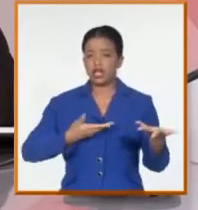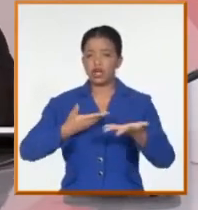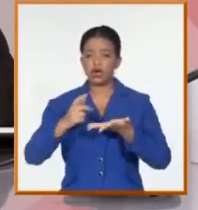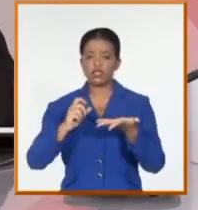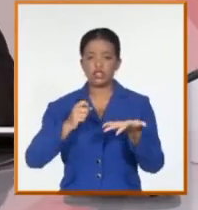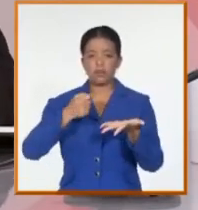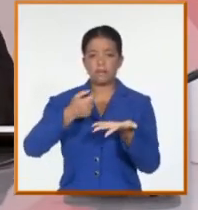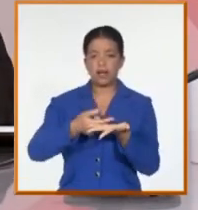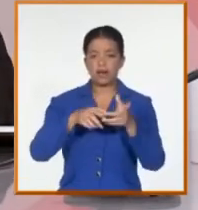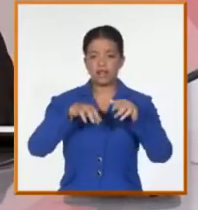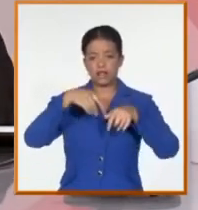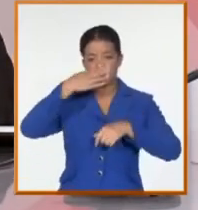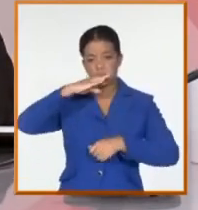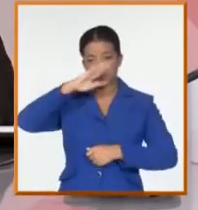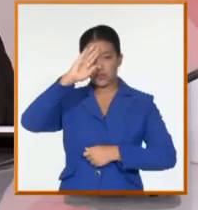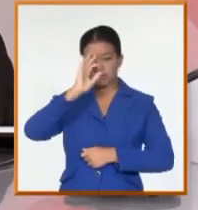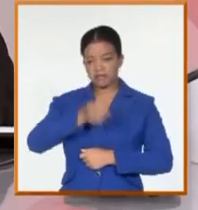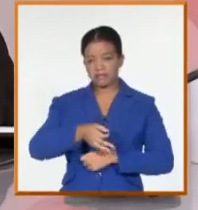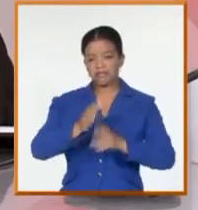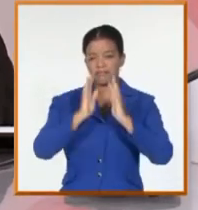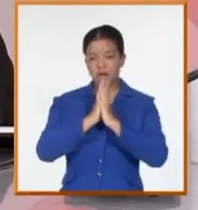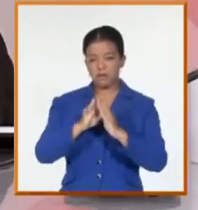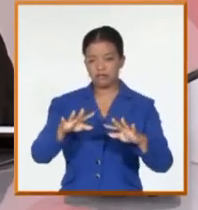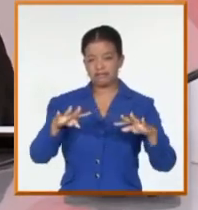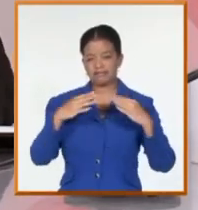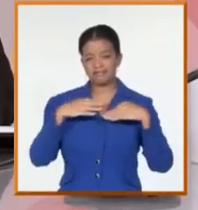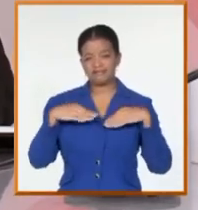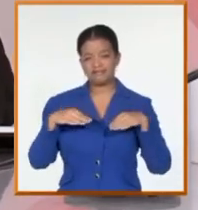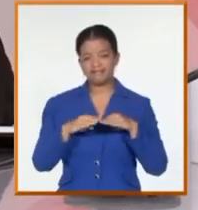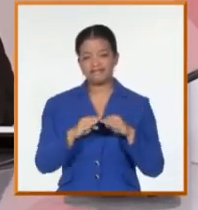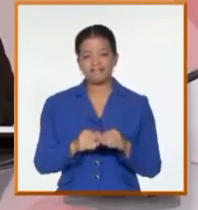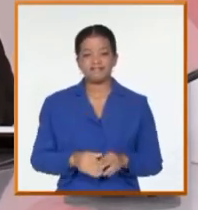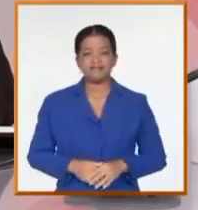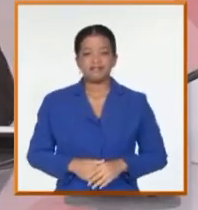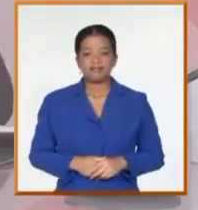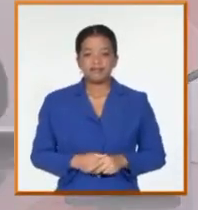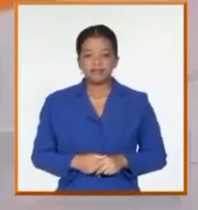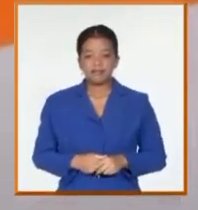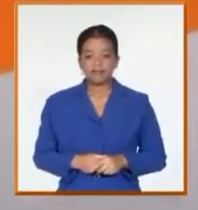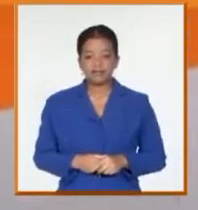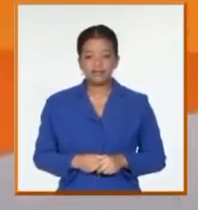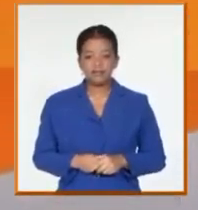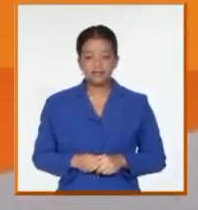digitales en Cuba Así que los invito a que nos acompañen en nuestra mesa redonda